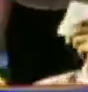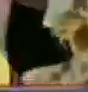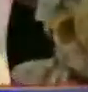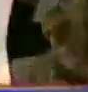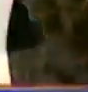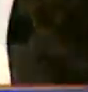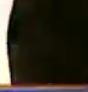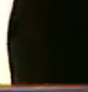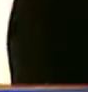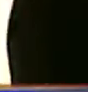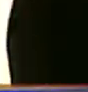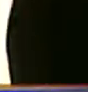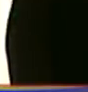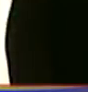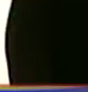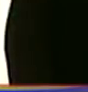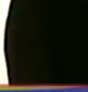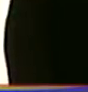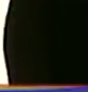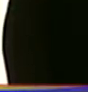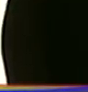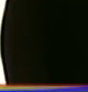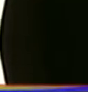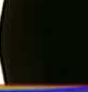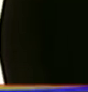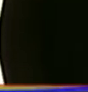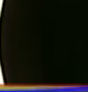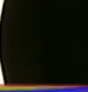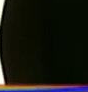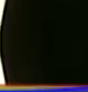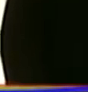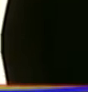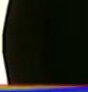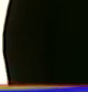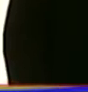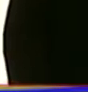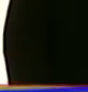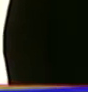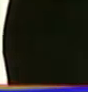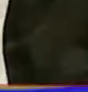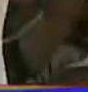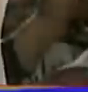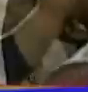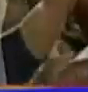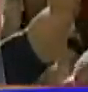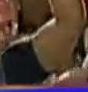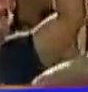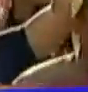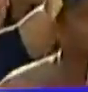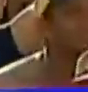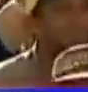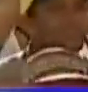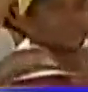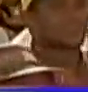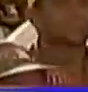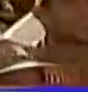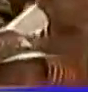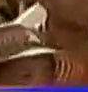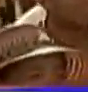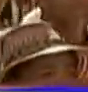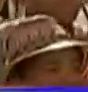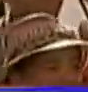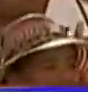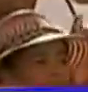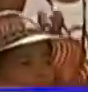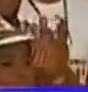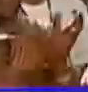La luna te sabe porque te ha. La gran Caracas heroica y poderosa. Y en cada noche sin igual, la luna que